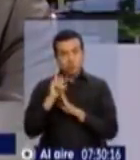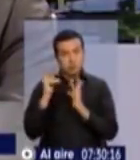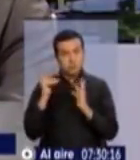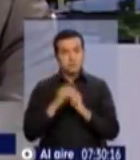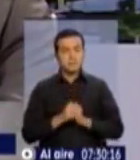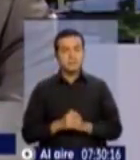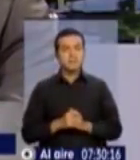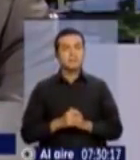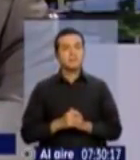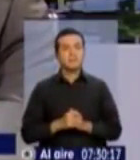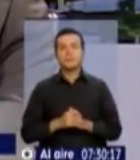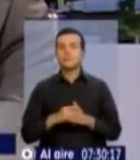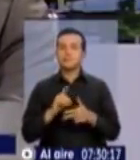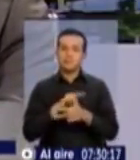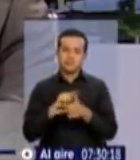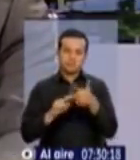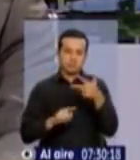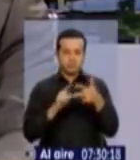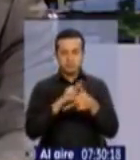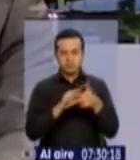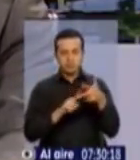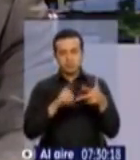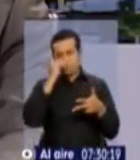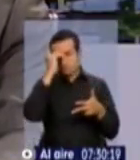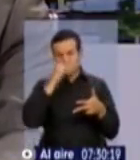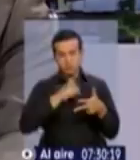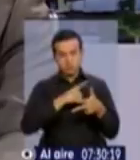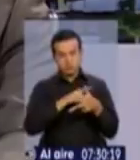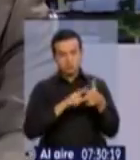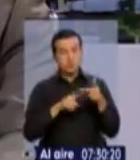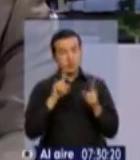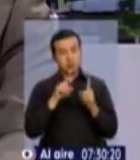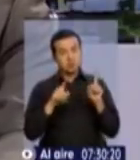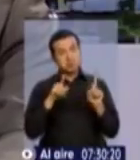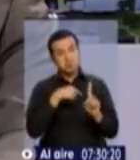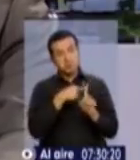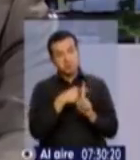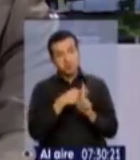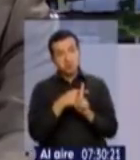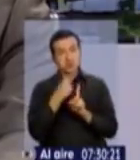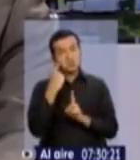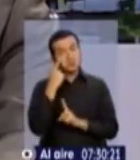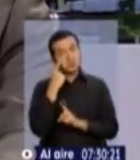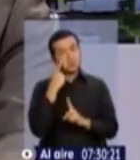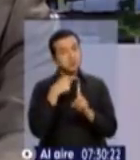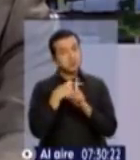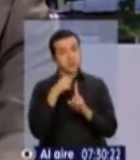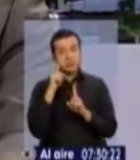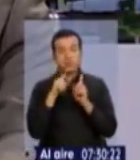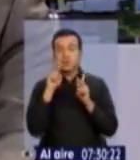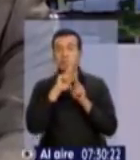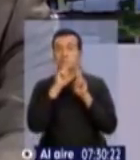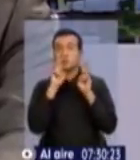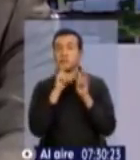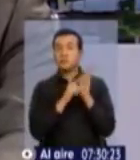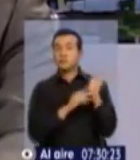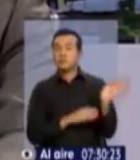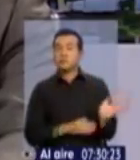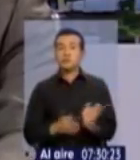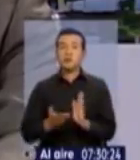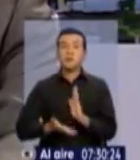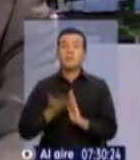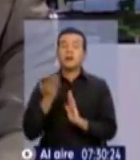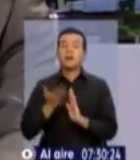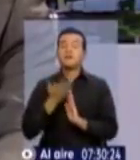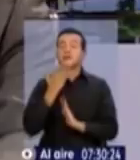tres conjuntos de medidas unas medidas que son positivas que abierto positivas aquellas relacionadas con el incremento de esos